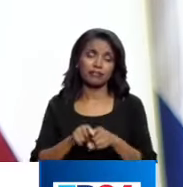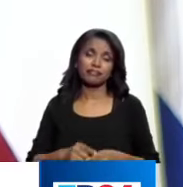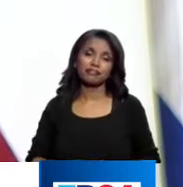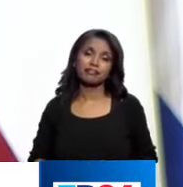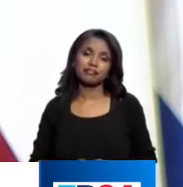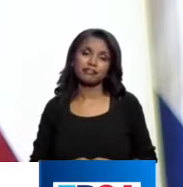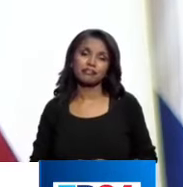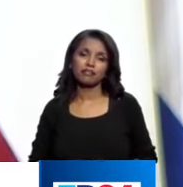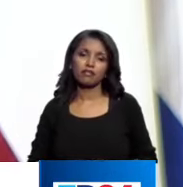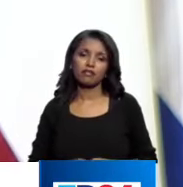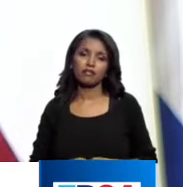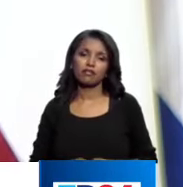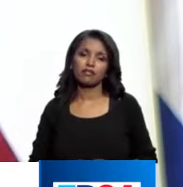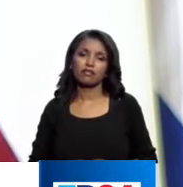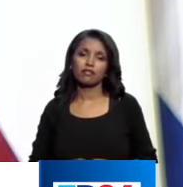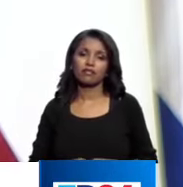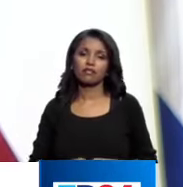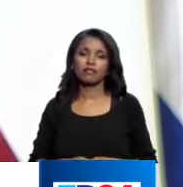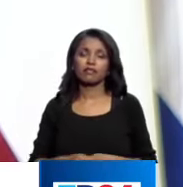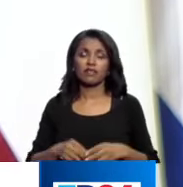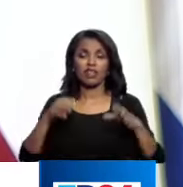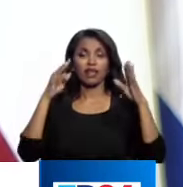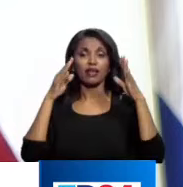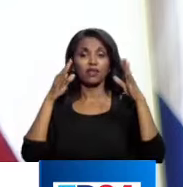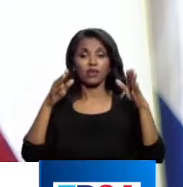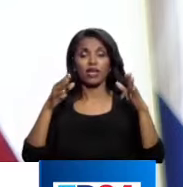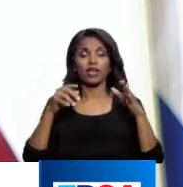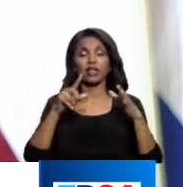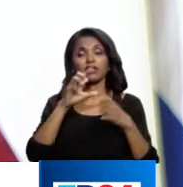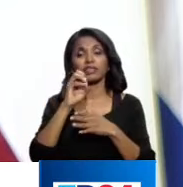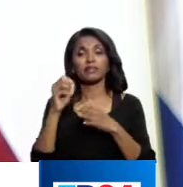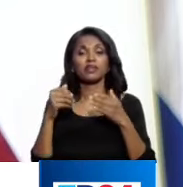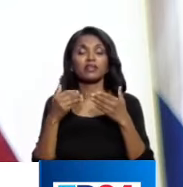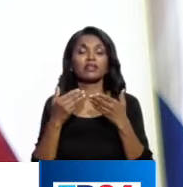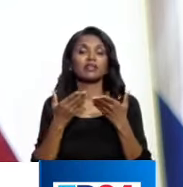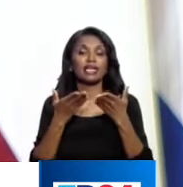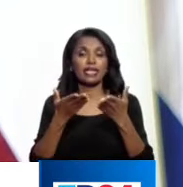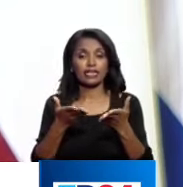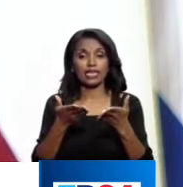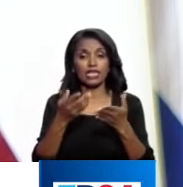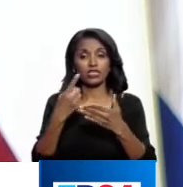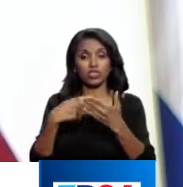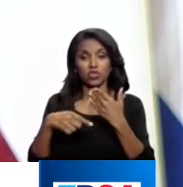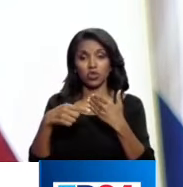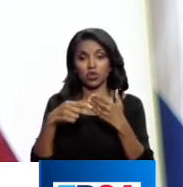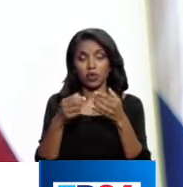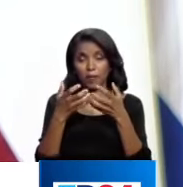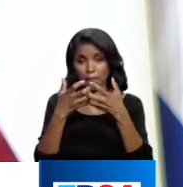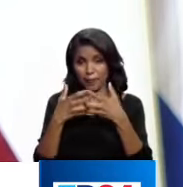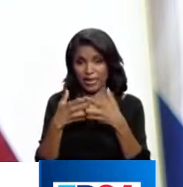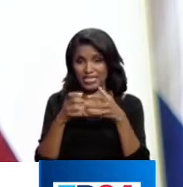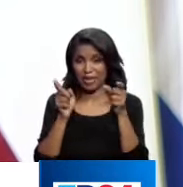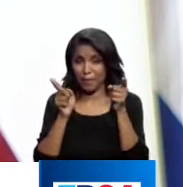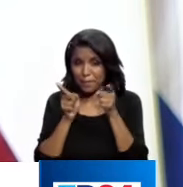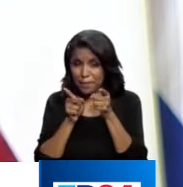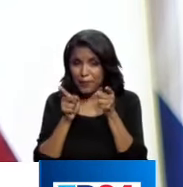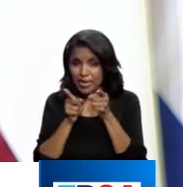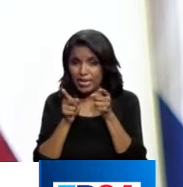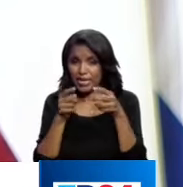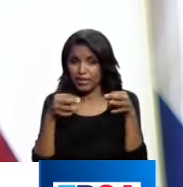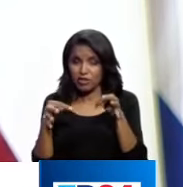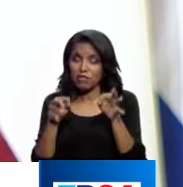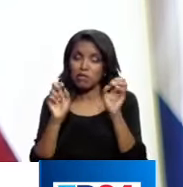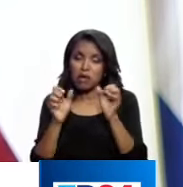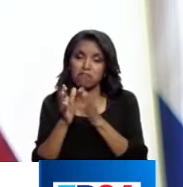generar espacios de discusión enfocados para que esos 100 millones podamos darle seguimiento exclusivo para los pequeños y microempresarios